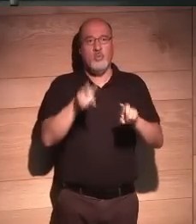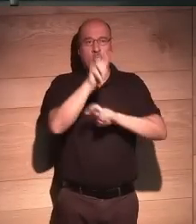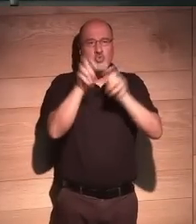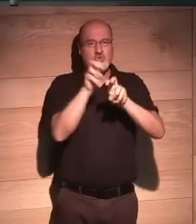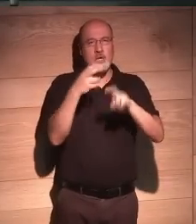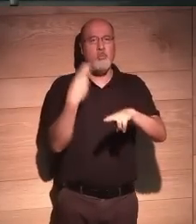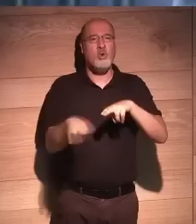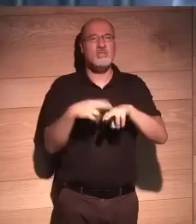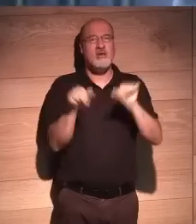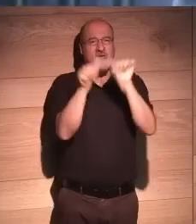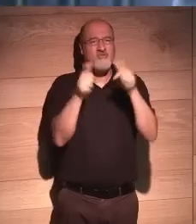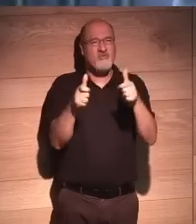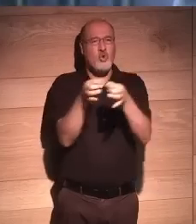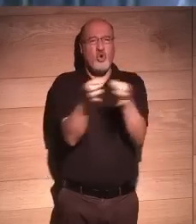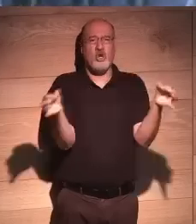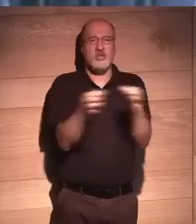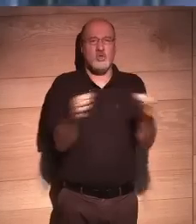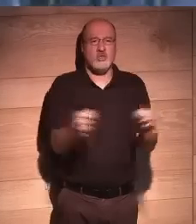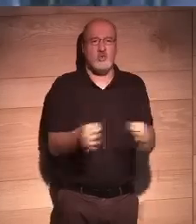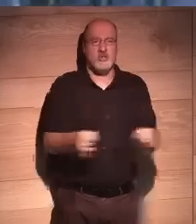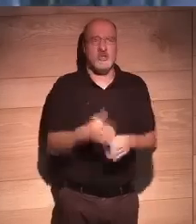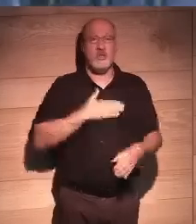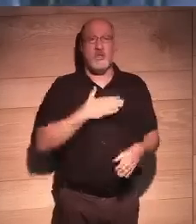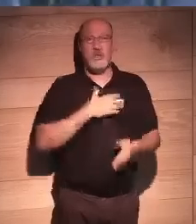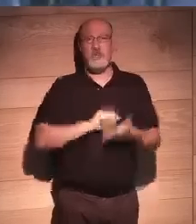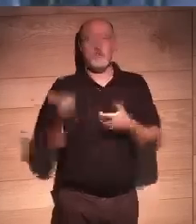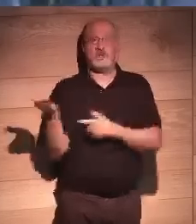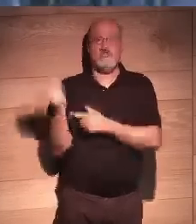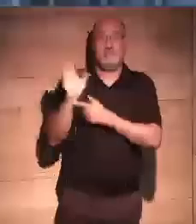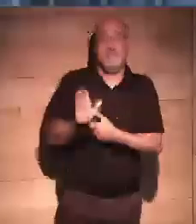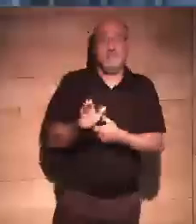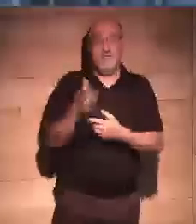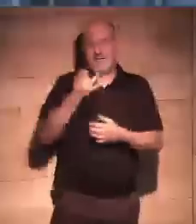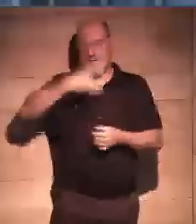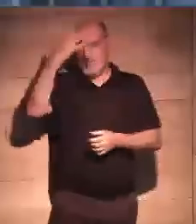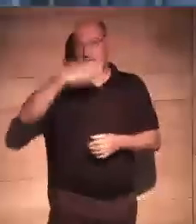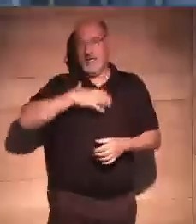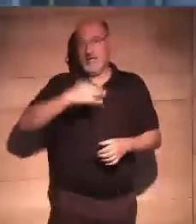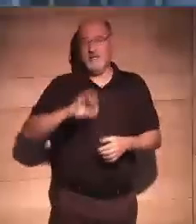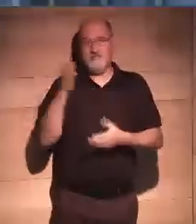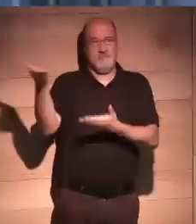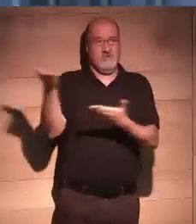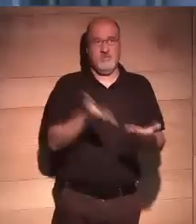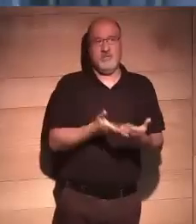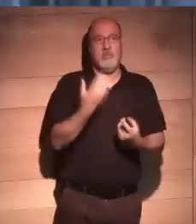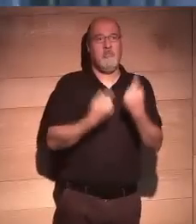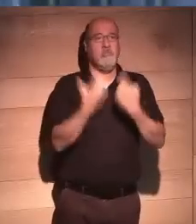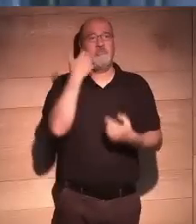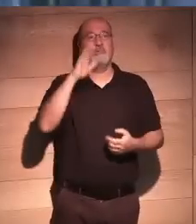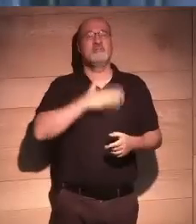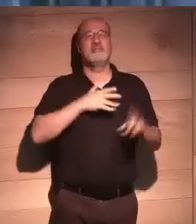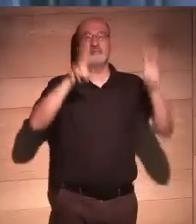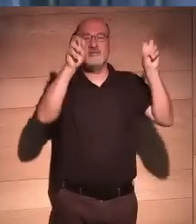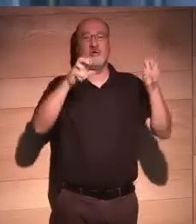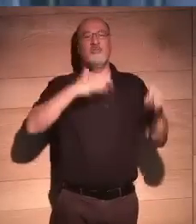también miedo a los autores, porque los autores son los que se mojan, a los presentadores que son valientes, a los creadores que arriesgan. Ha habido alguna excepción, como en el Misterio del Tiempo.